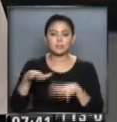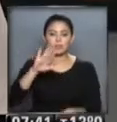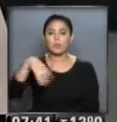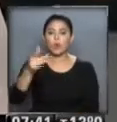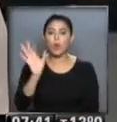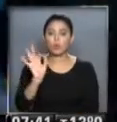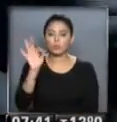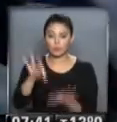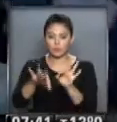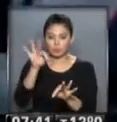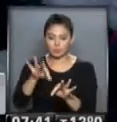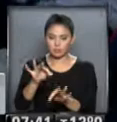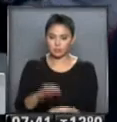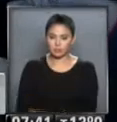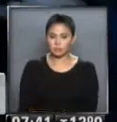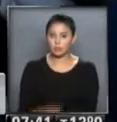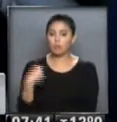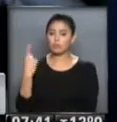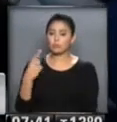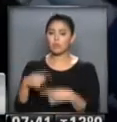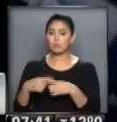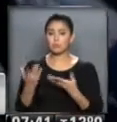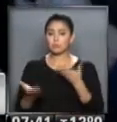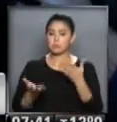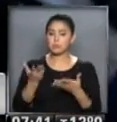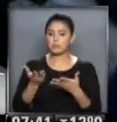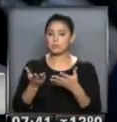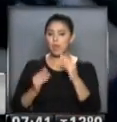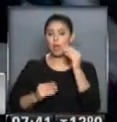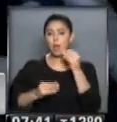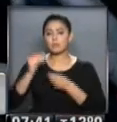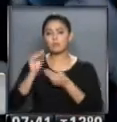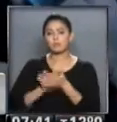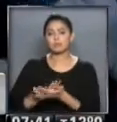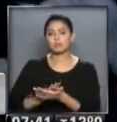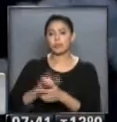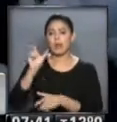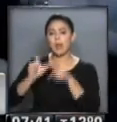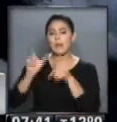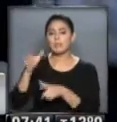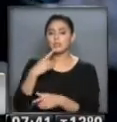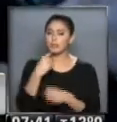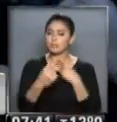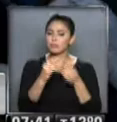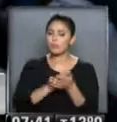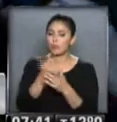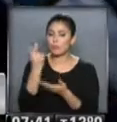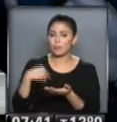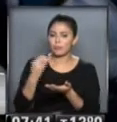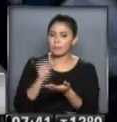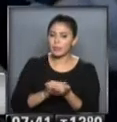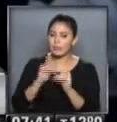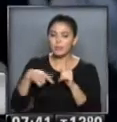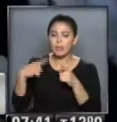de octubre es decir un balance un análisis de qué pasó con los compañeros discutieron la paritaria y si un